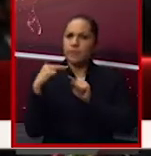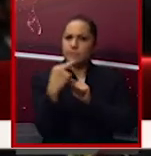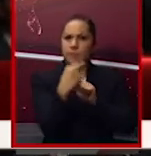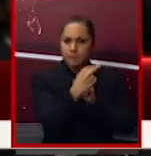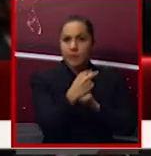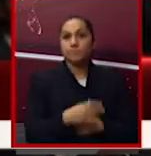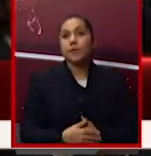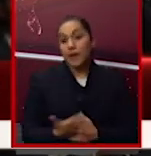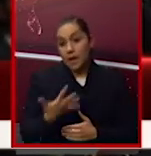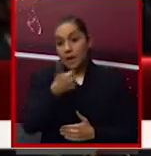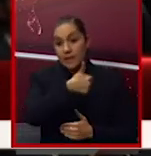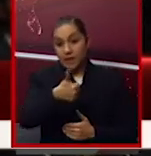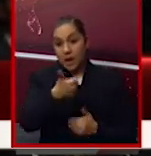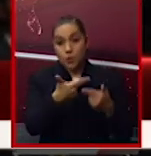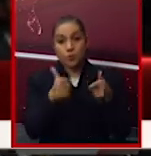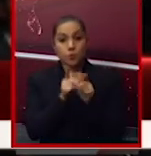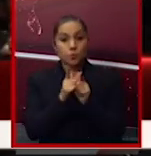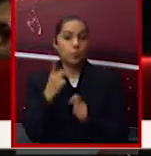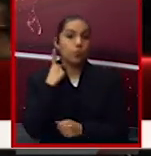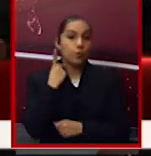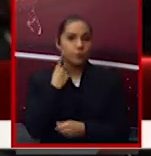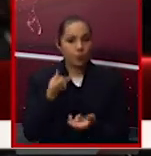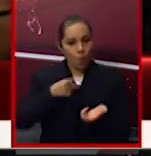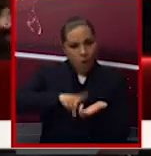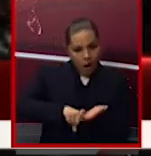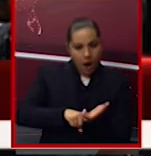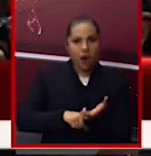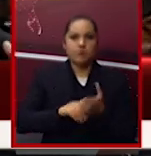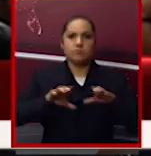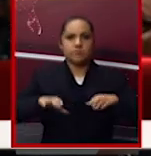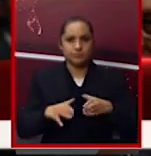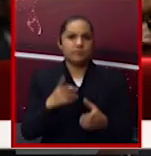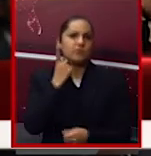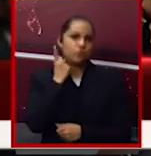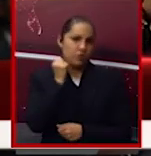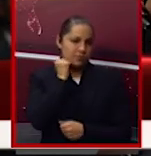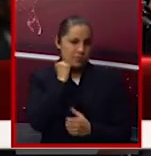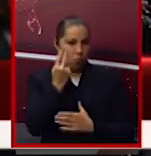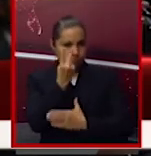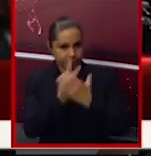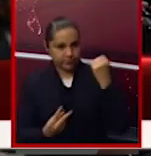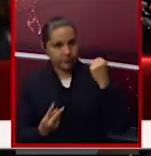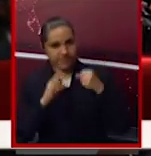los partidos políticos con representación en el Congreso Federal.